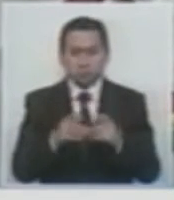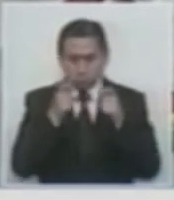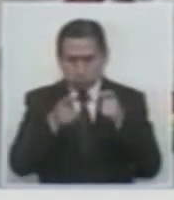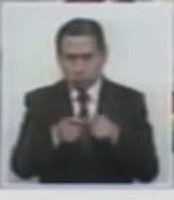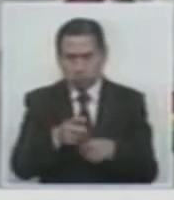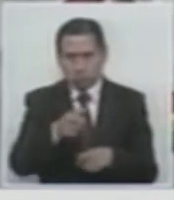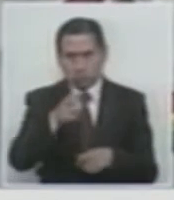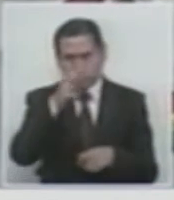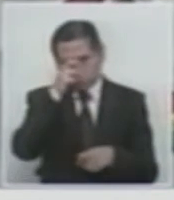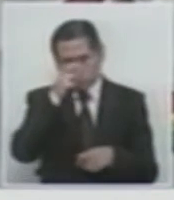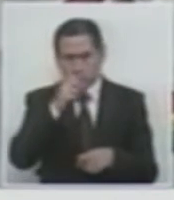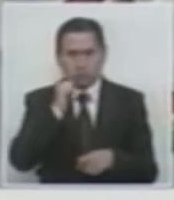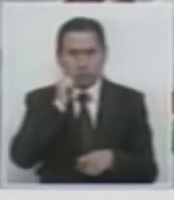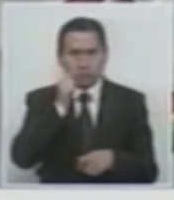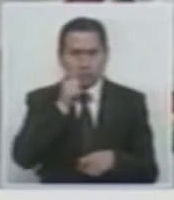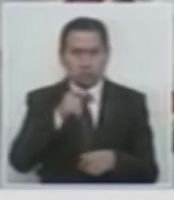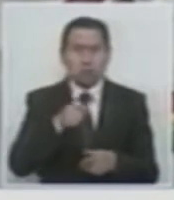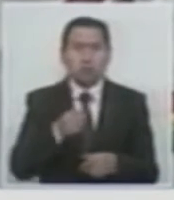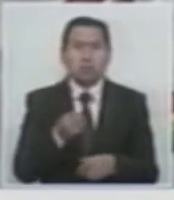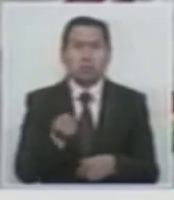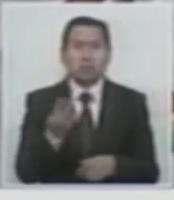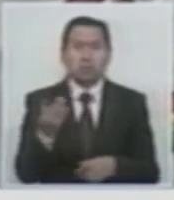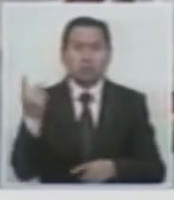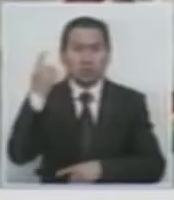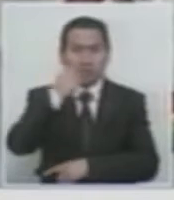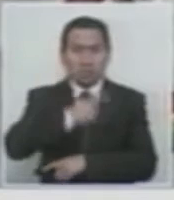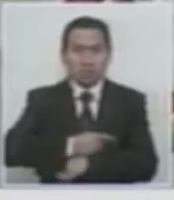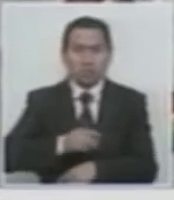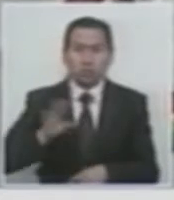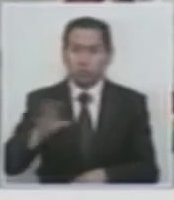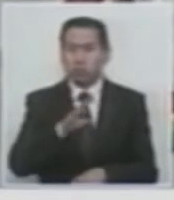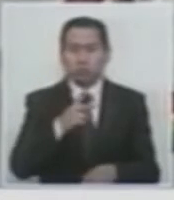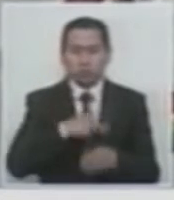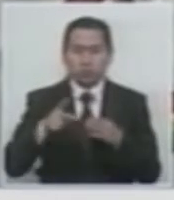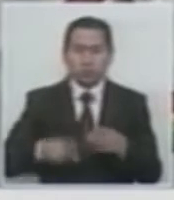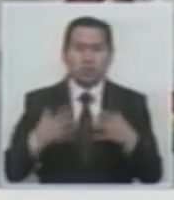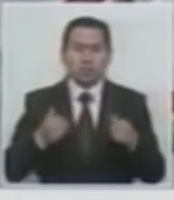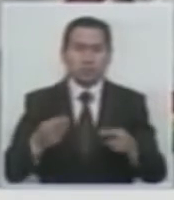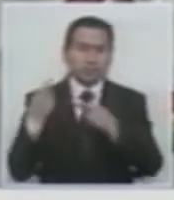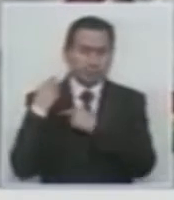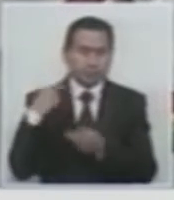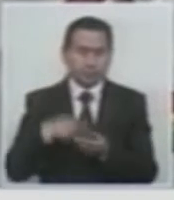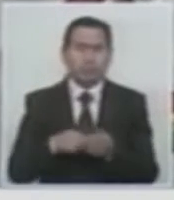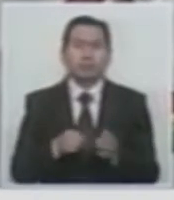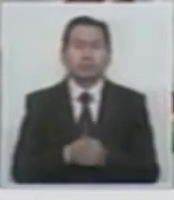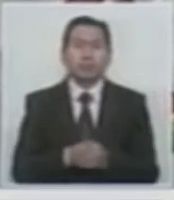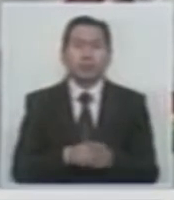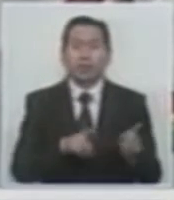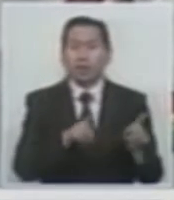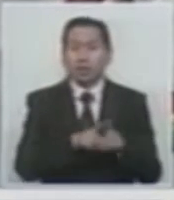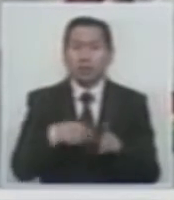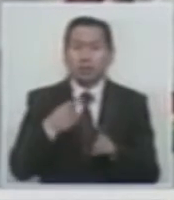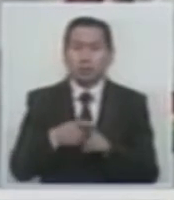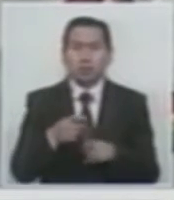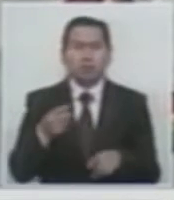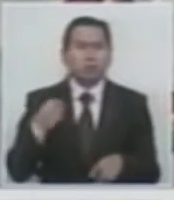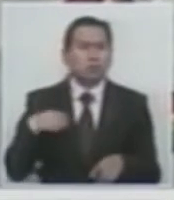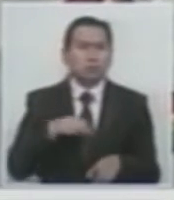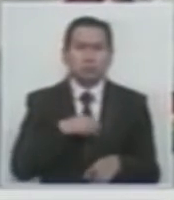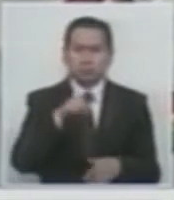estricto diario durante 14 días a cargo de los profesionales en salud asimismo repudiamos